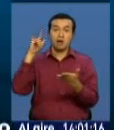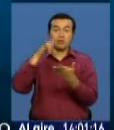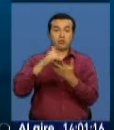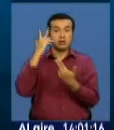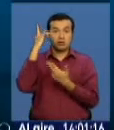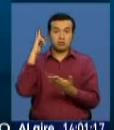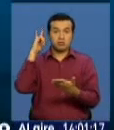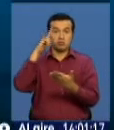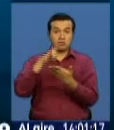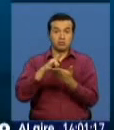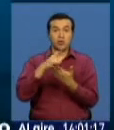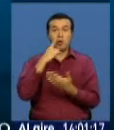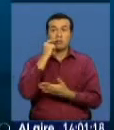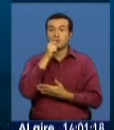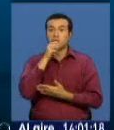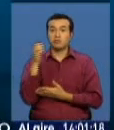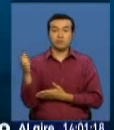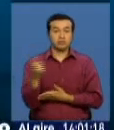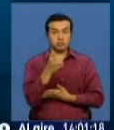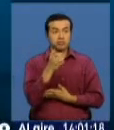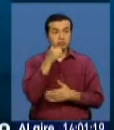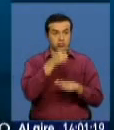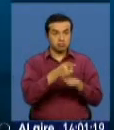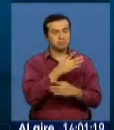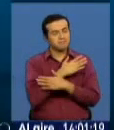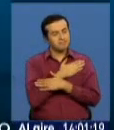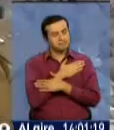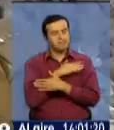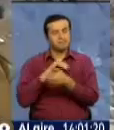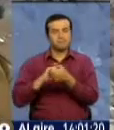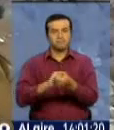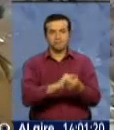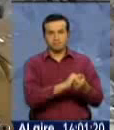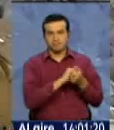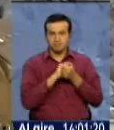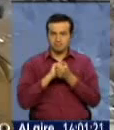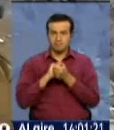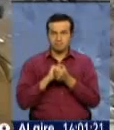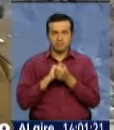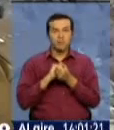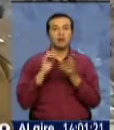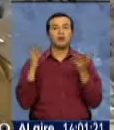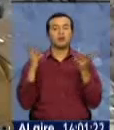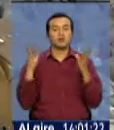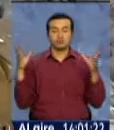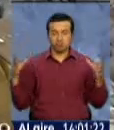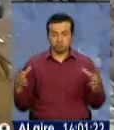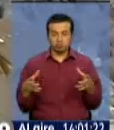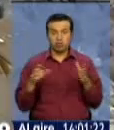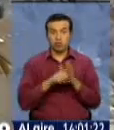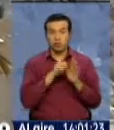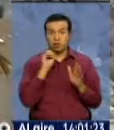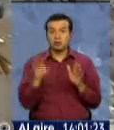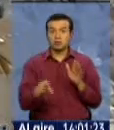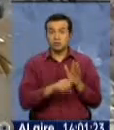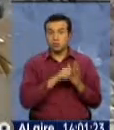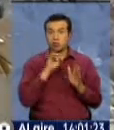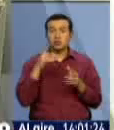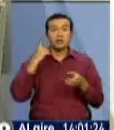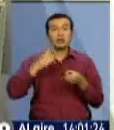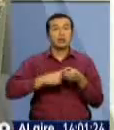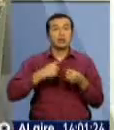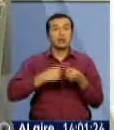Fuerzas Armadas transporte bomberos rescatistas. Un abrazo solidario. En tanto, varios puntos de acopio para donaciones fueron dispuestos en